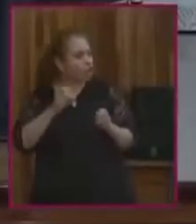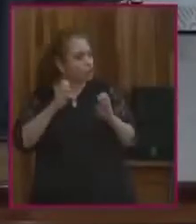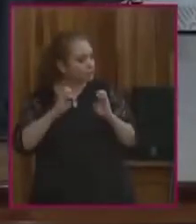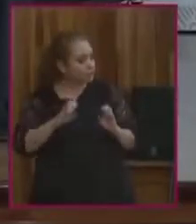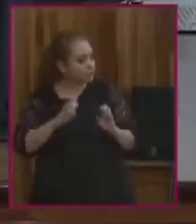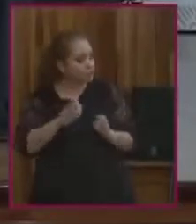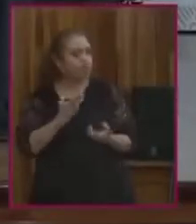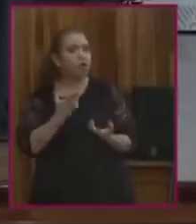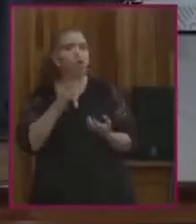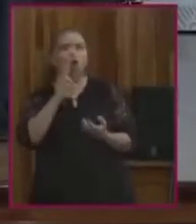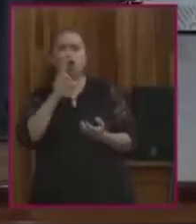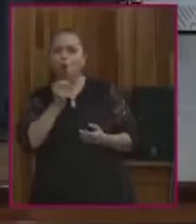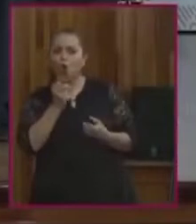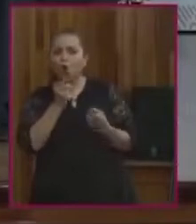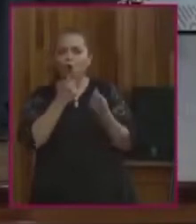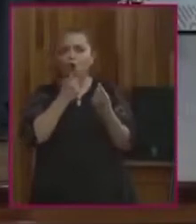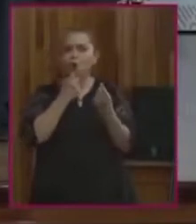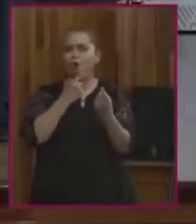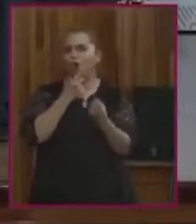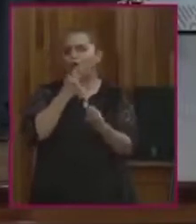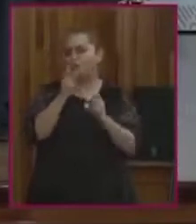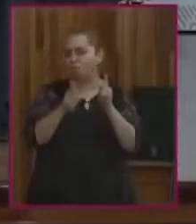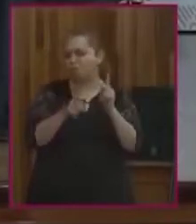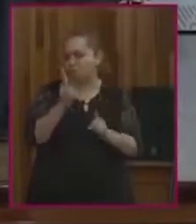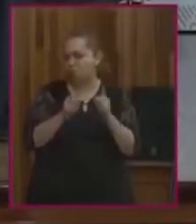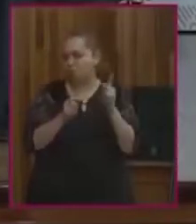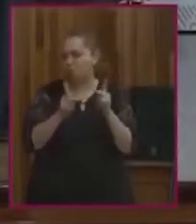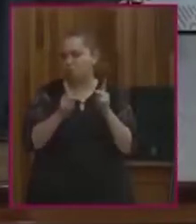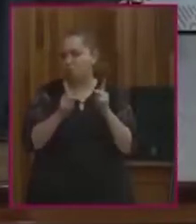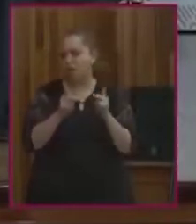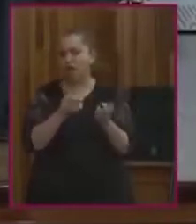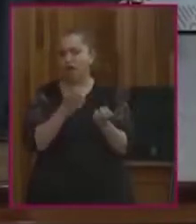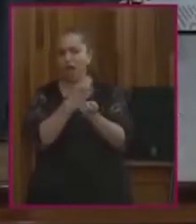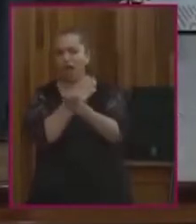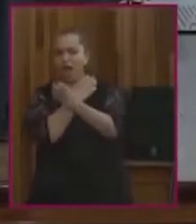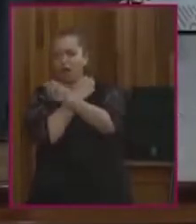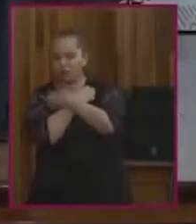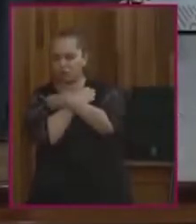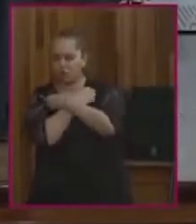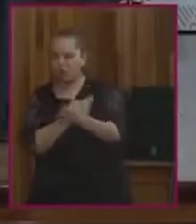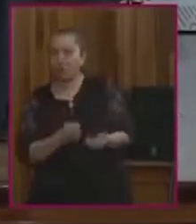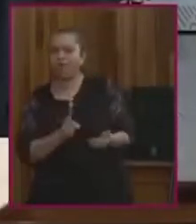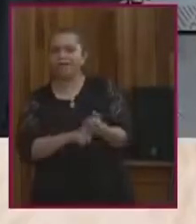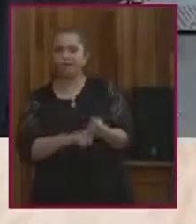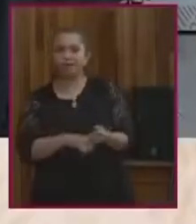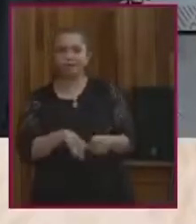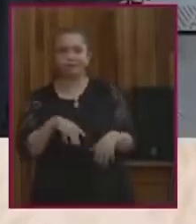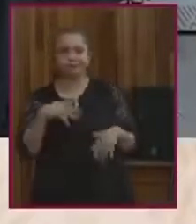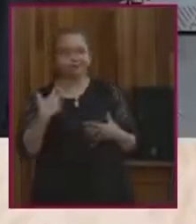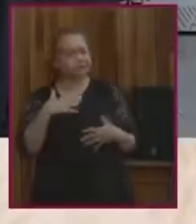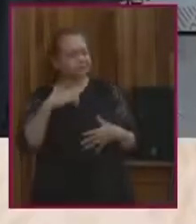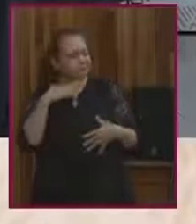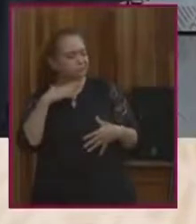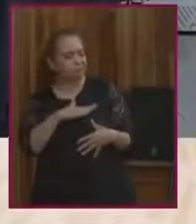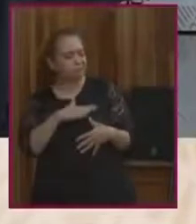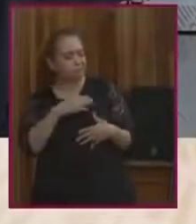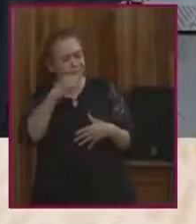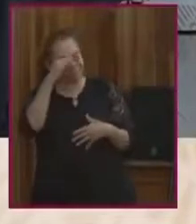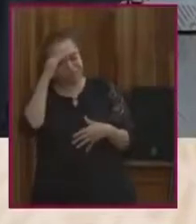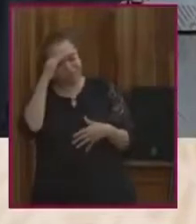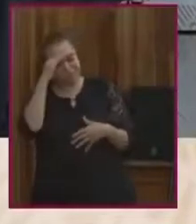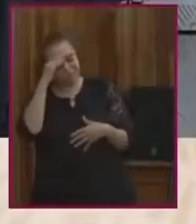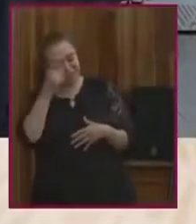estamos hablando de una escolarización. Sería absurdo pensar que